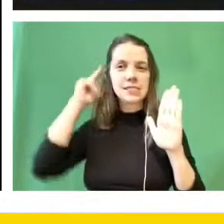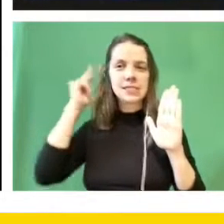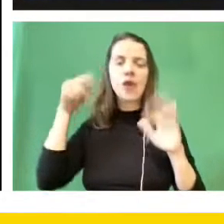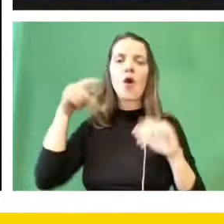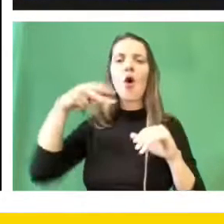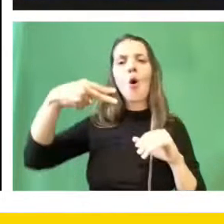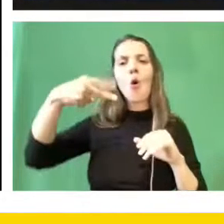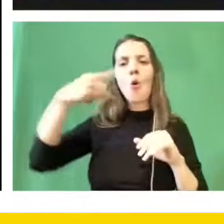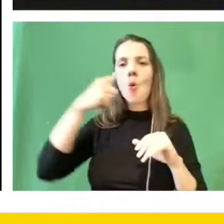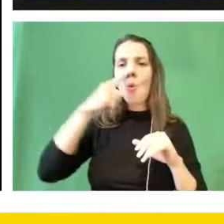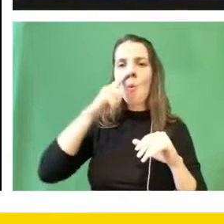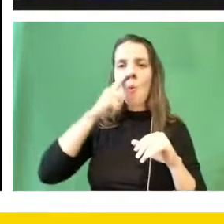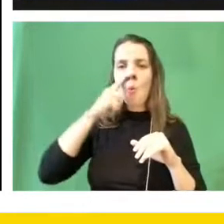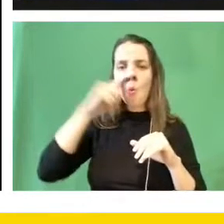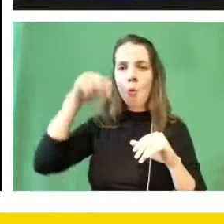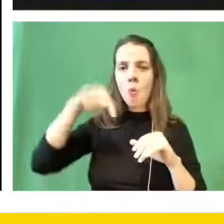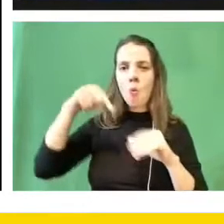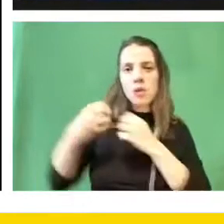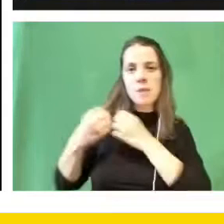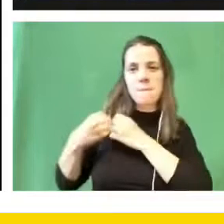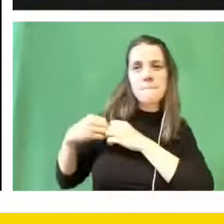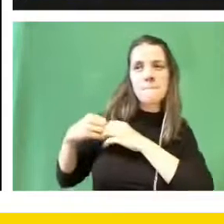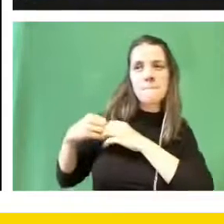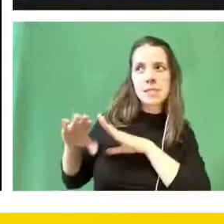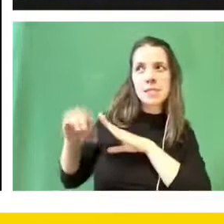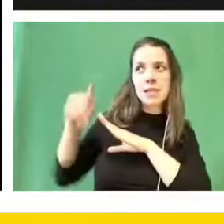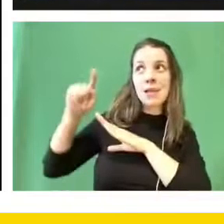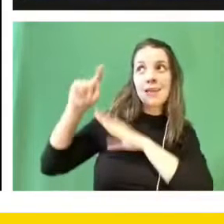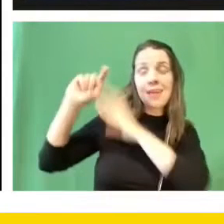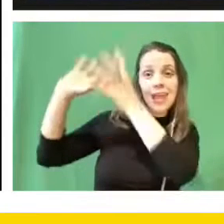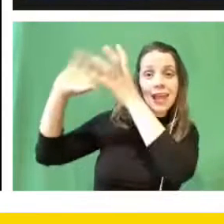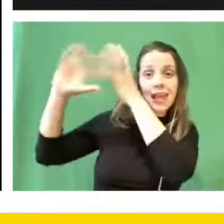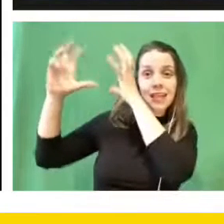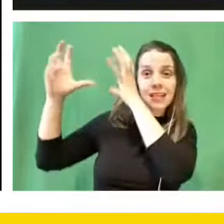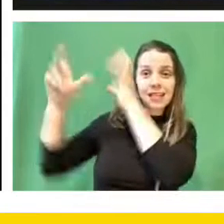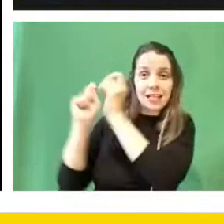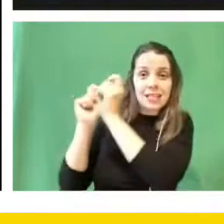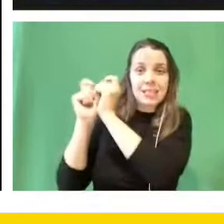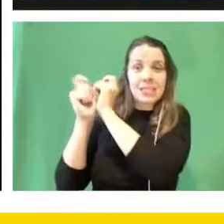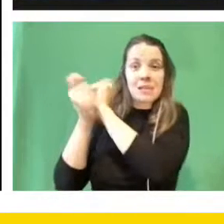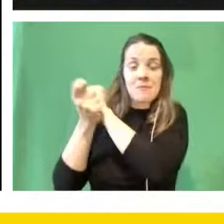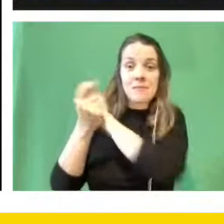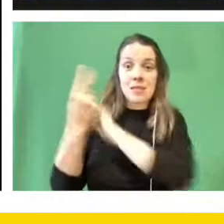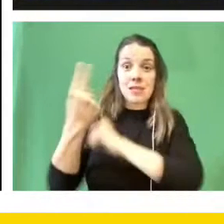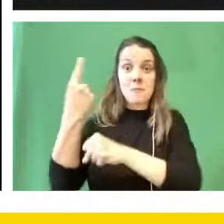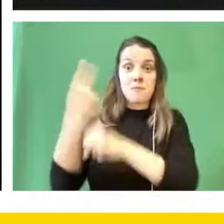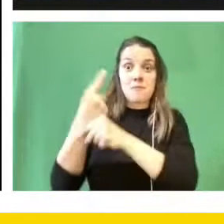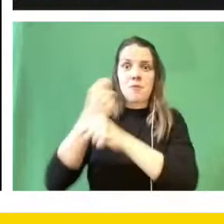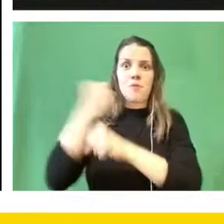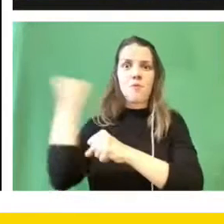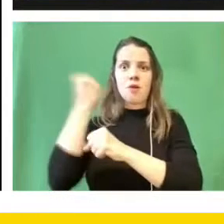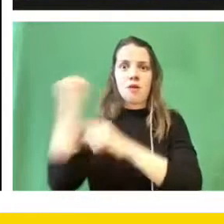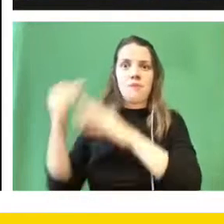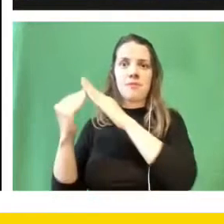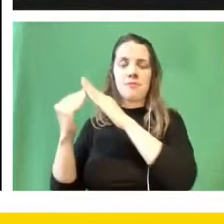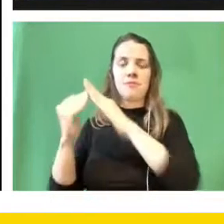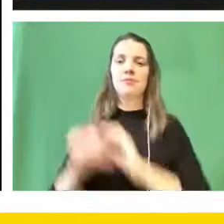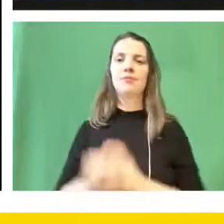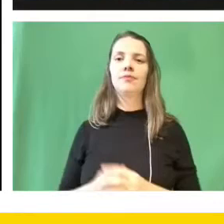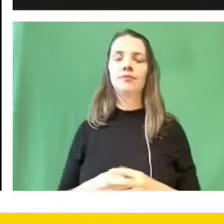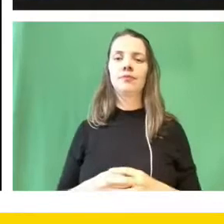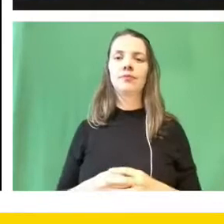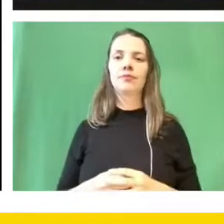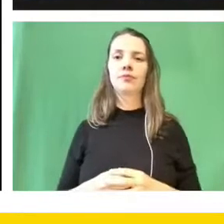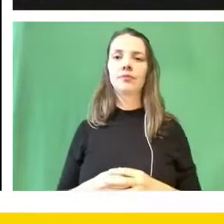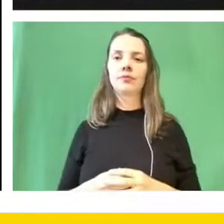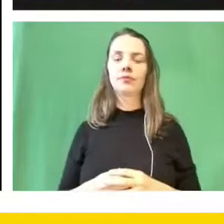marco climático. Esa es la primera, en el fondo, la primera información. Siguiente, por favor. Pero lo